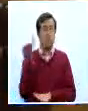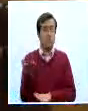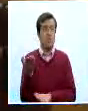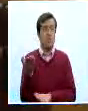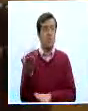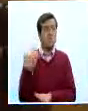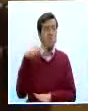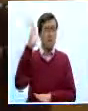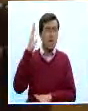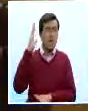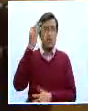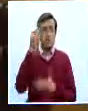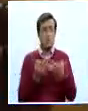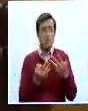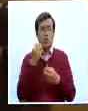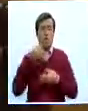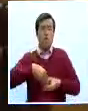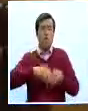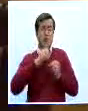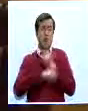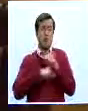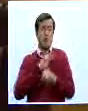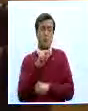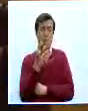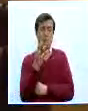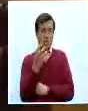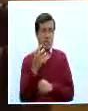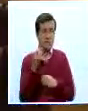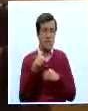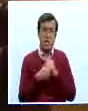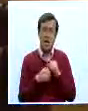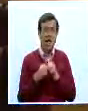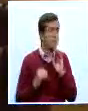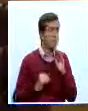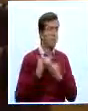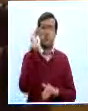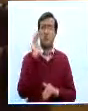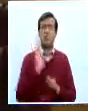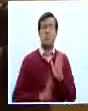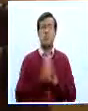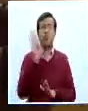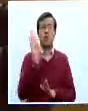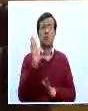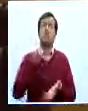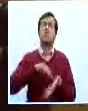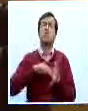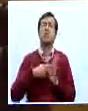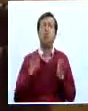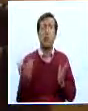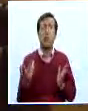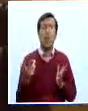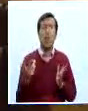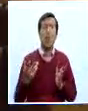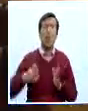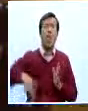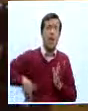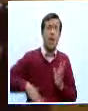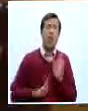mucho más de lo presupuestado para el febrero de este año Comparado a febrero del año anterior lo que quiere decir es que no existe ninguna desaceleración